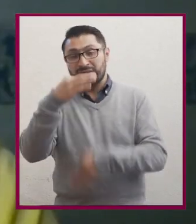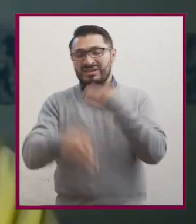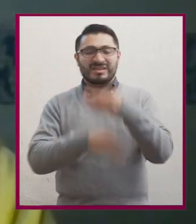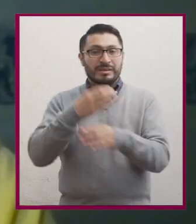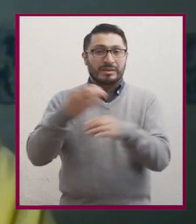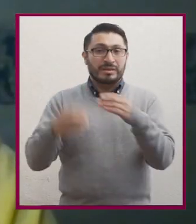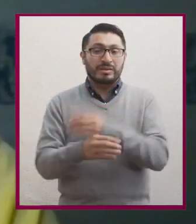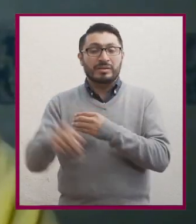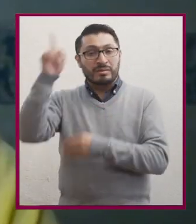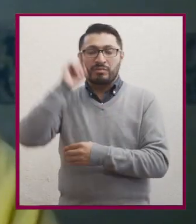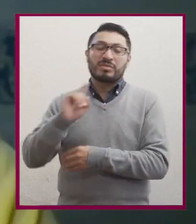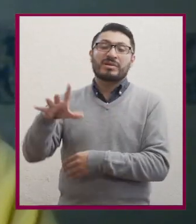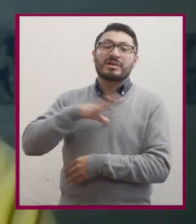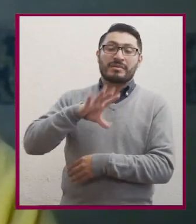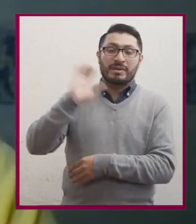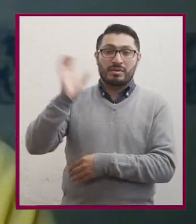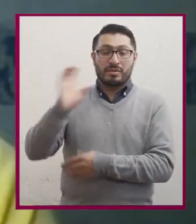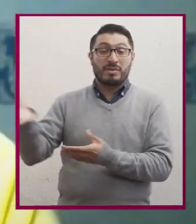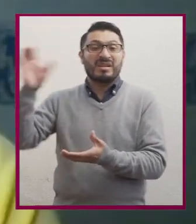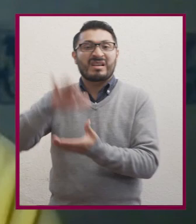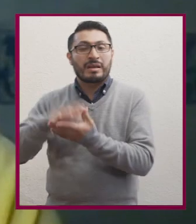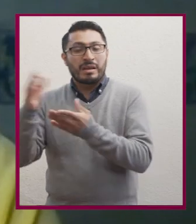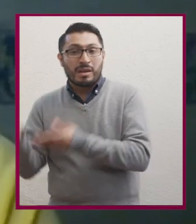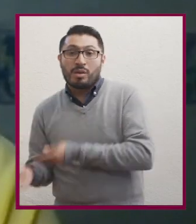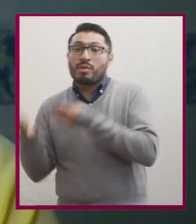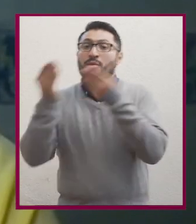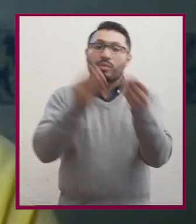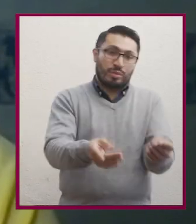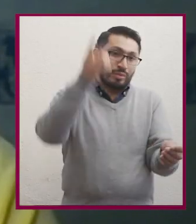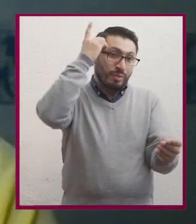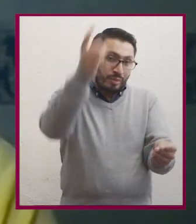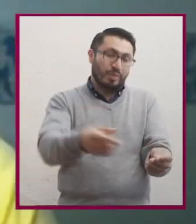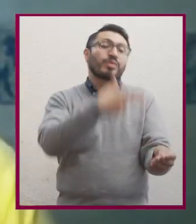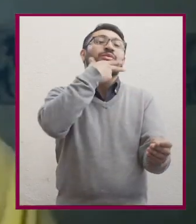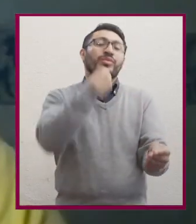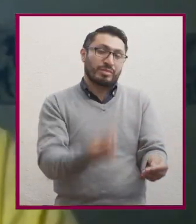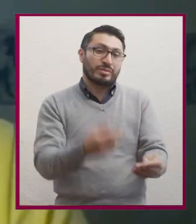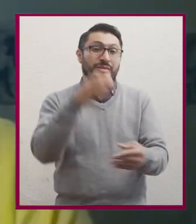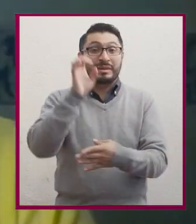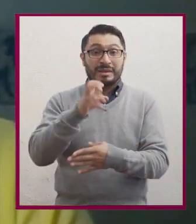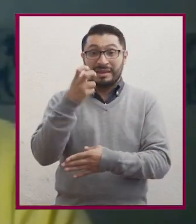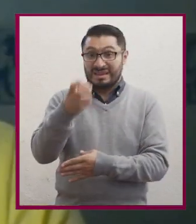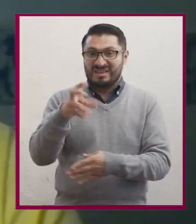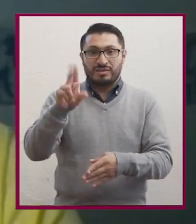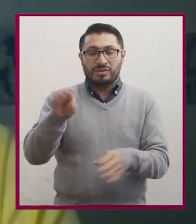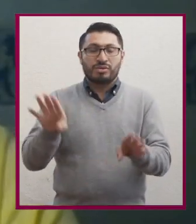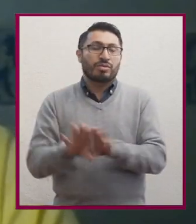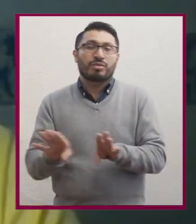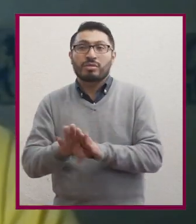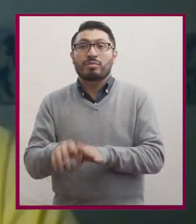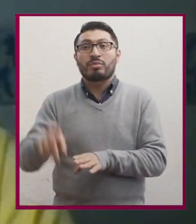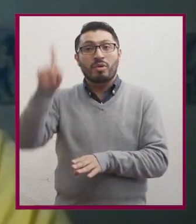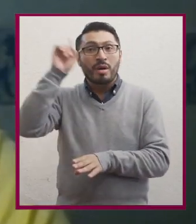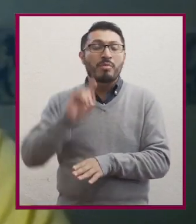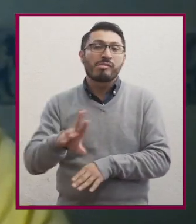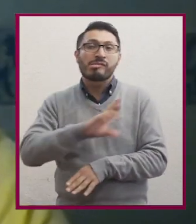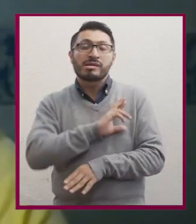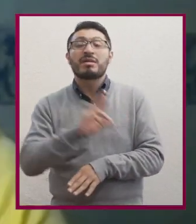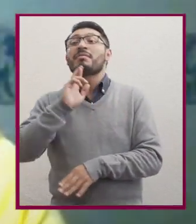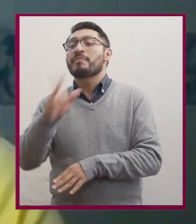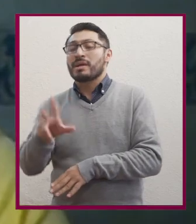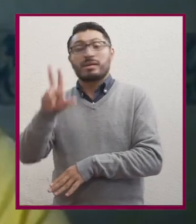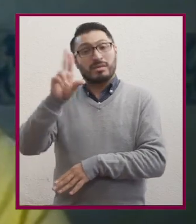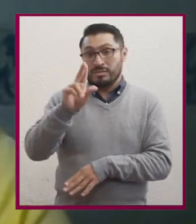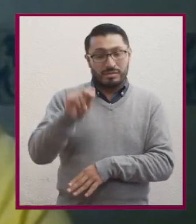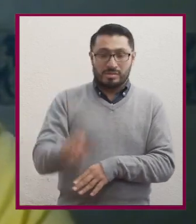mujer tenía al momento de contraer matrimonio pasaban a ser propiedad del marido. Esto no quiere decir que las mujeres solteras tuvieran mejores